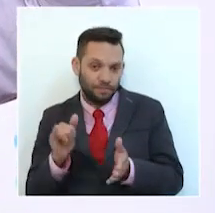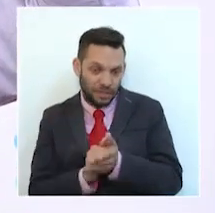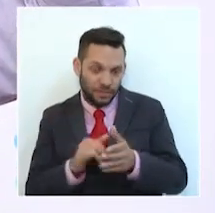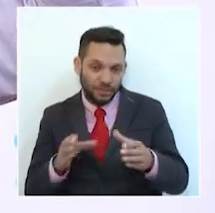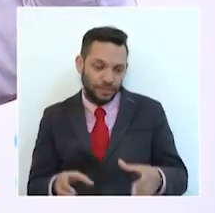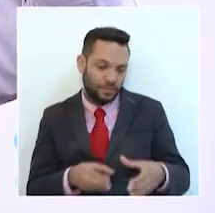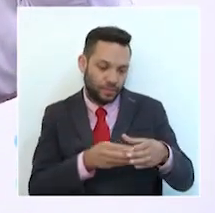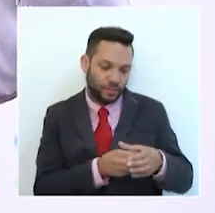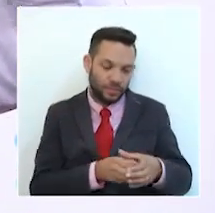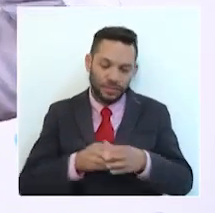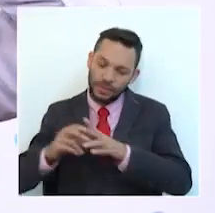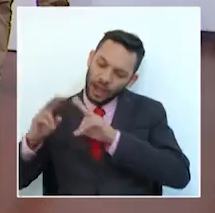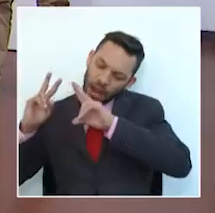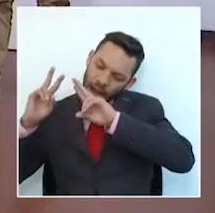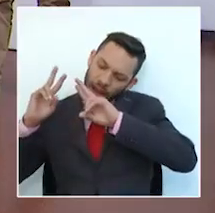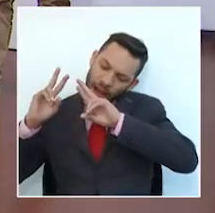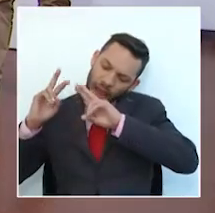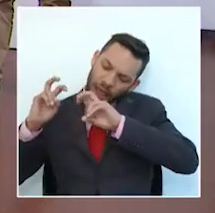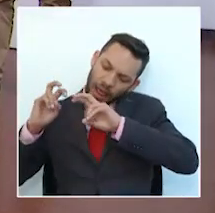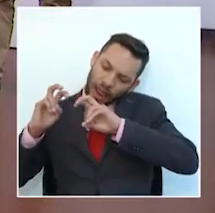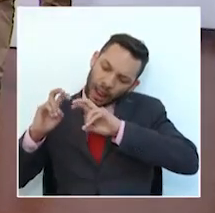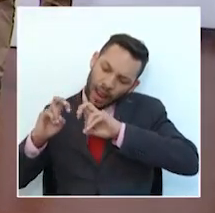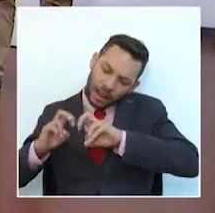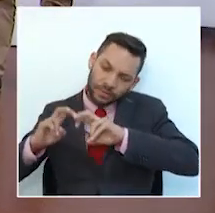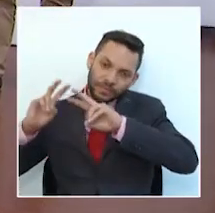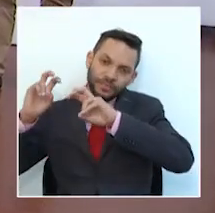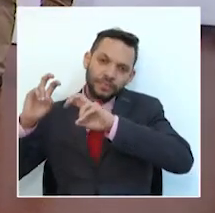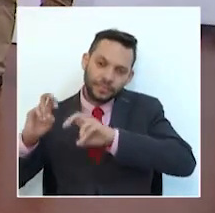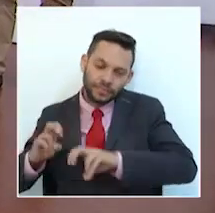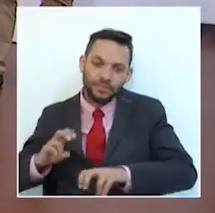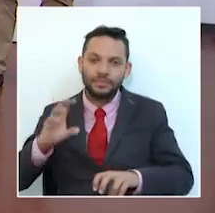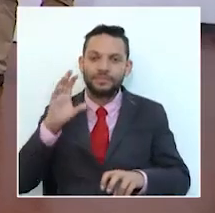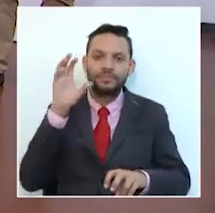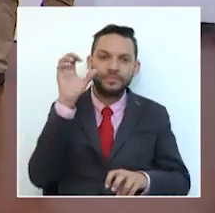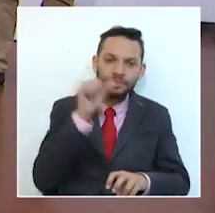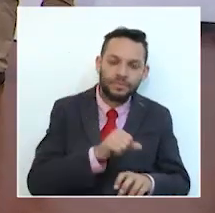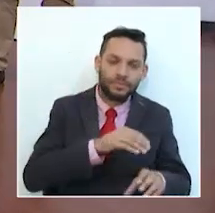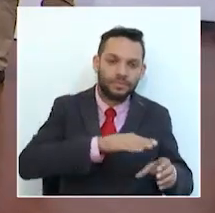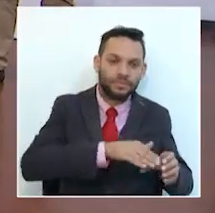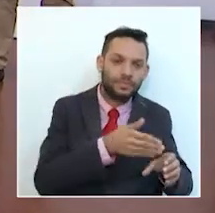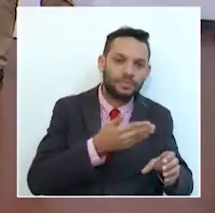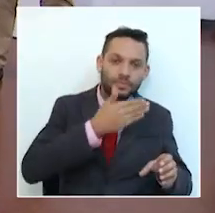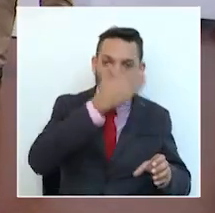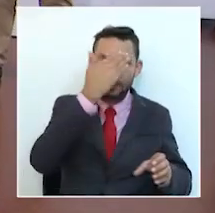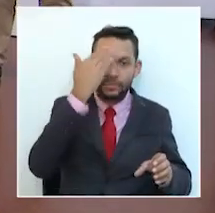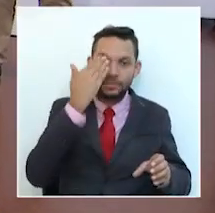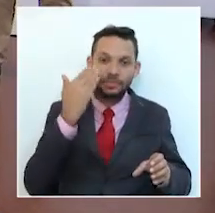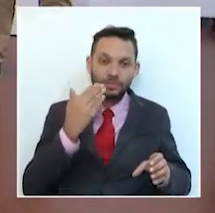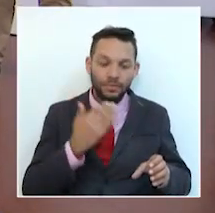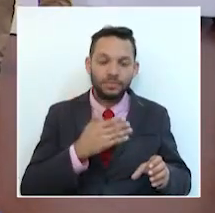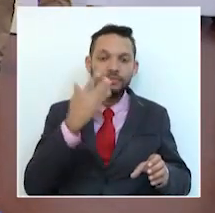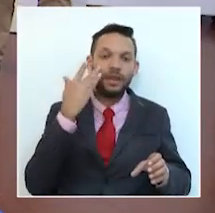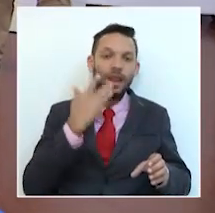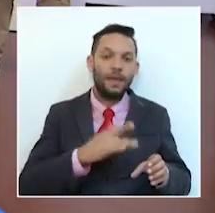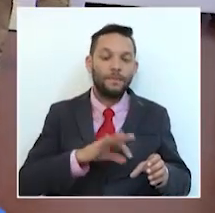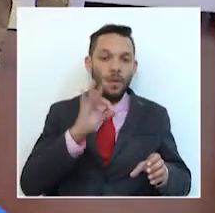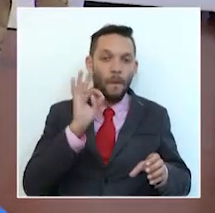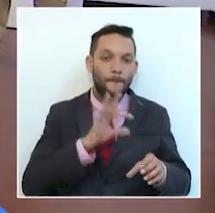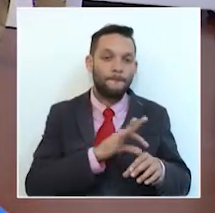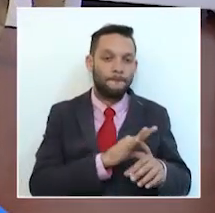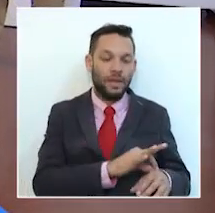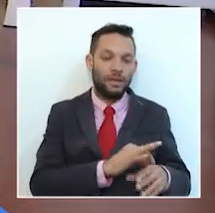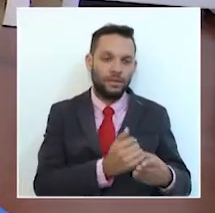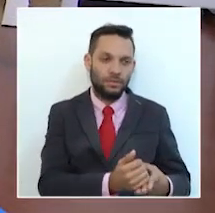investigación cosmética ha descubierto que ahí está el secreto claro esto parte de